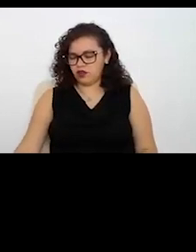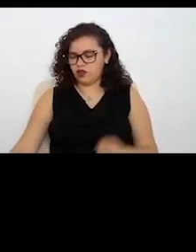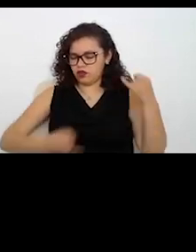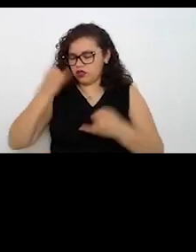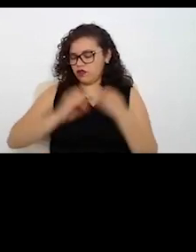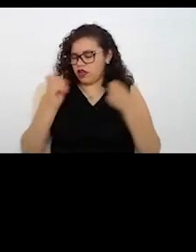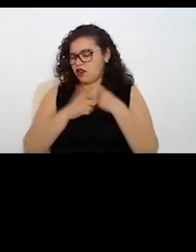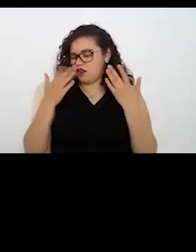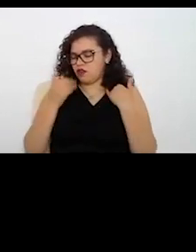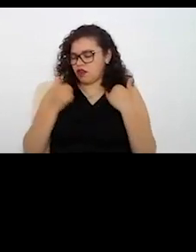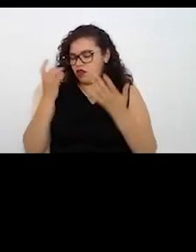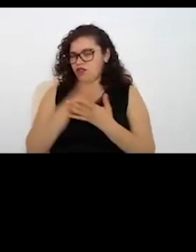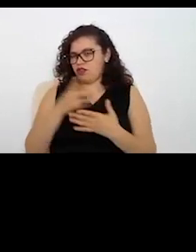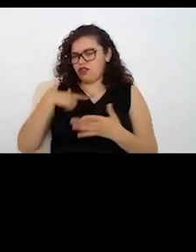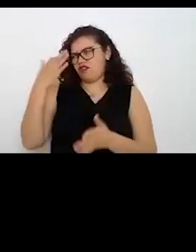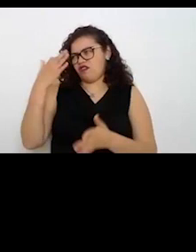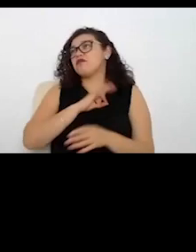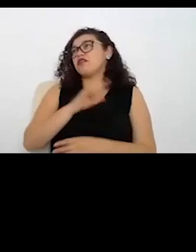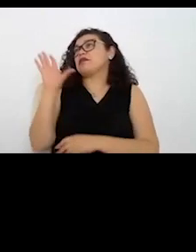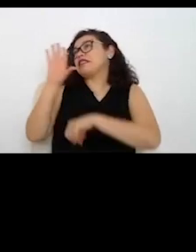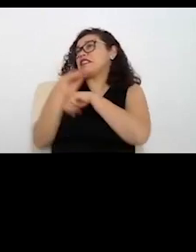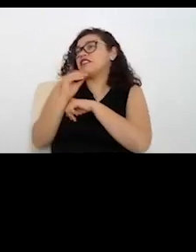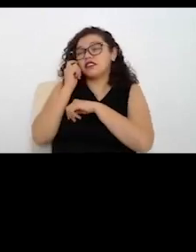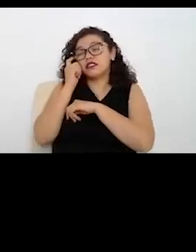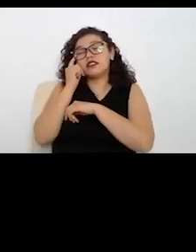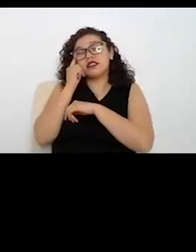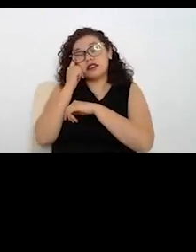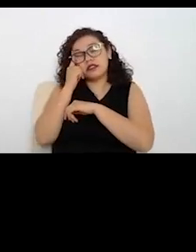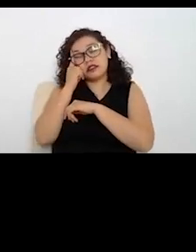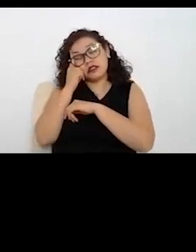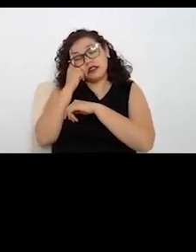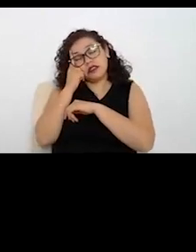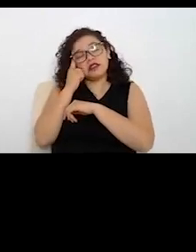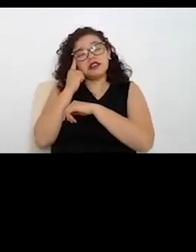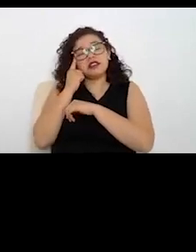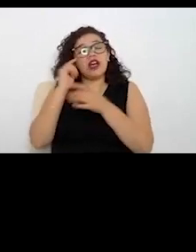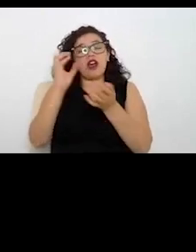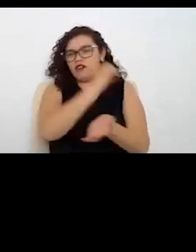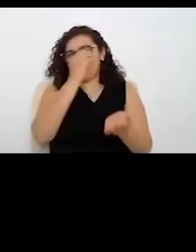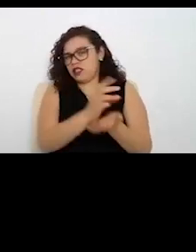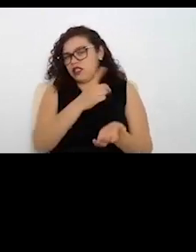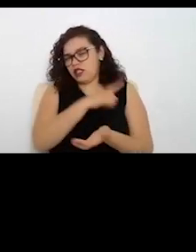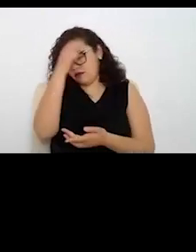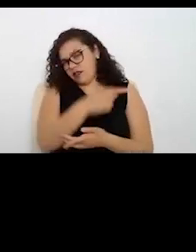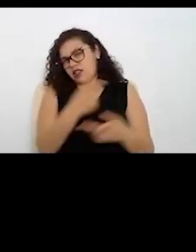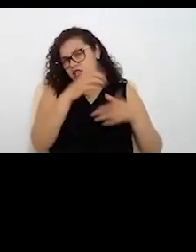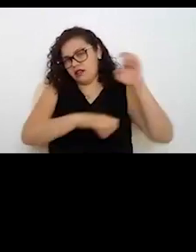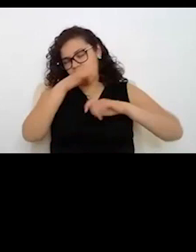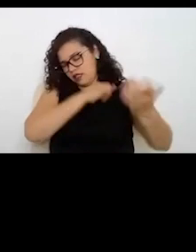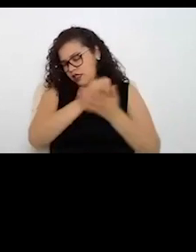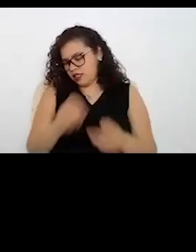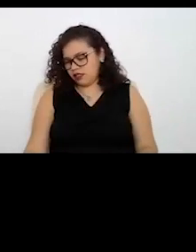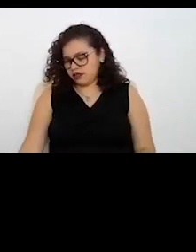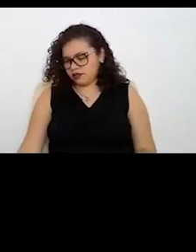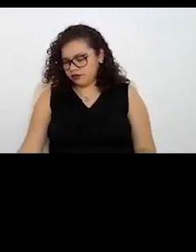sea, simplemente, oye, yo quiero faltar, ¿me das chance? No hay una obligatoriedad y eso quedaría a potestad de la empresa. En